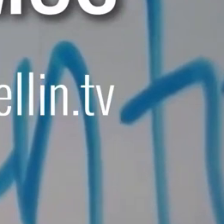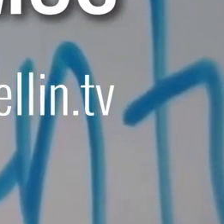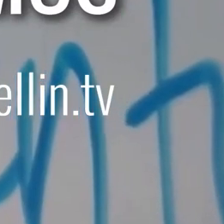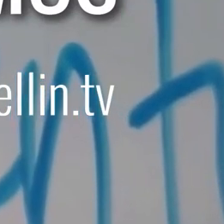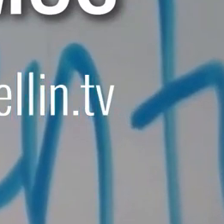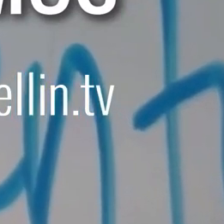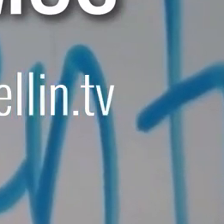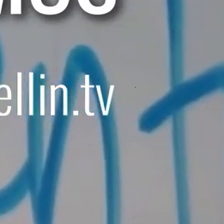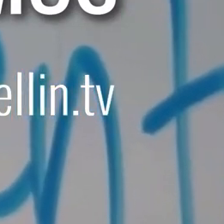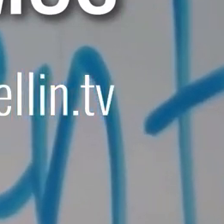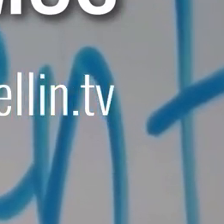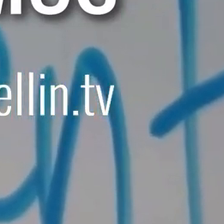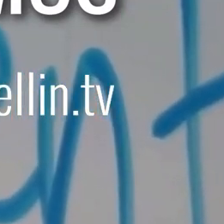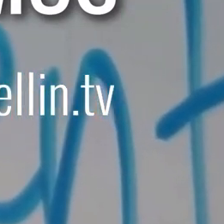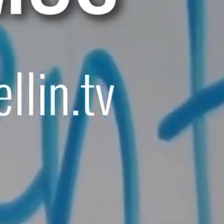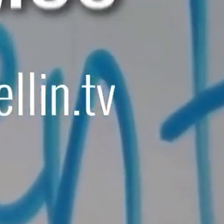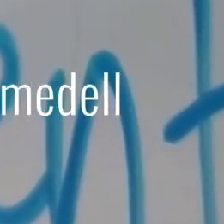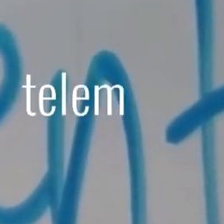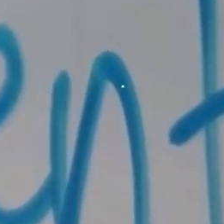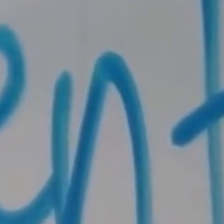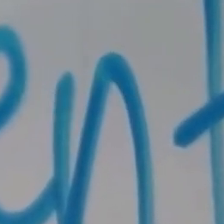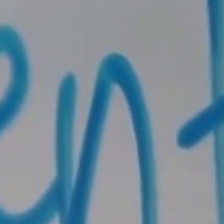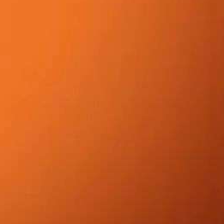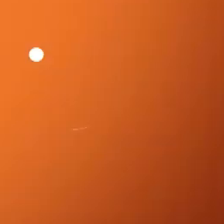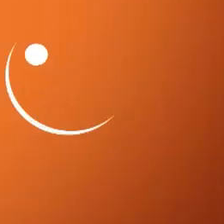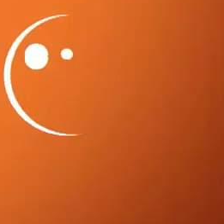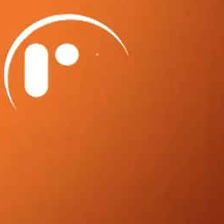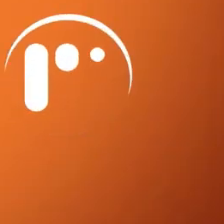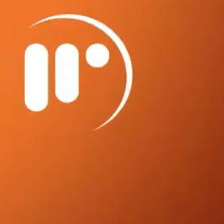Estás viendo En Casa Aprendemos.